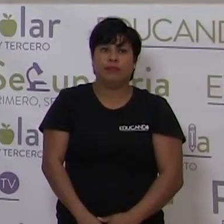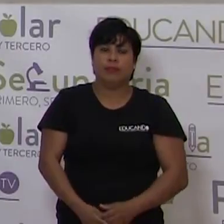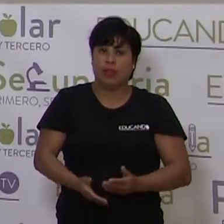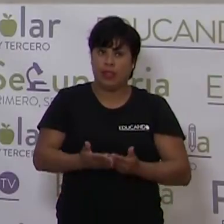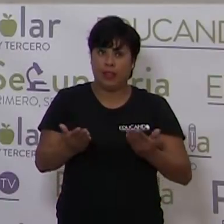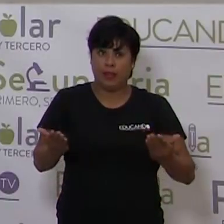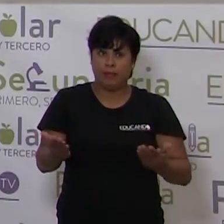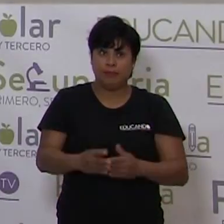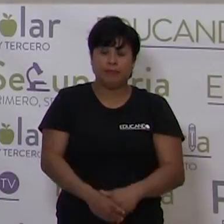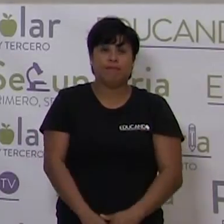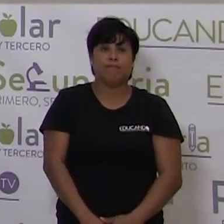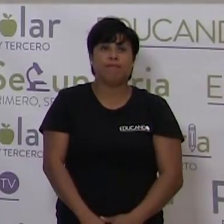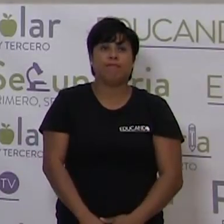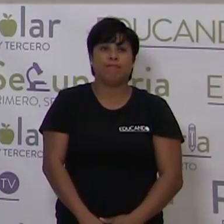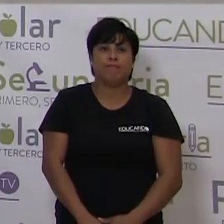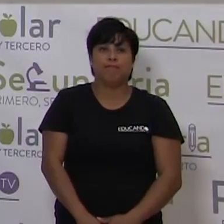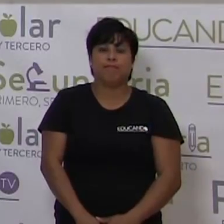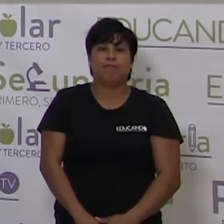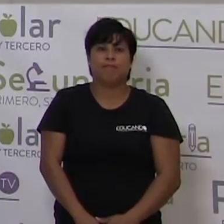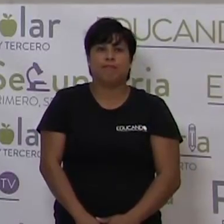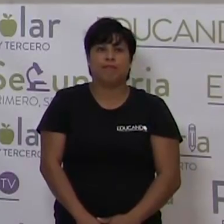Ahora.